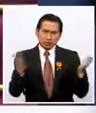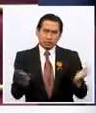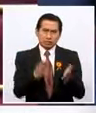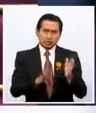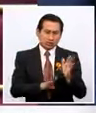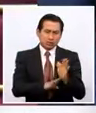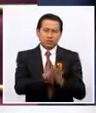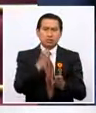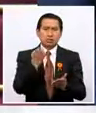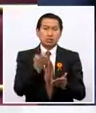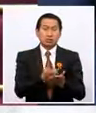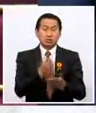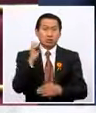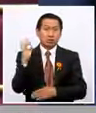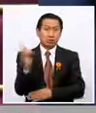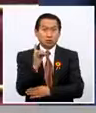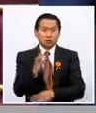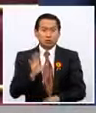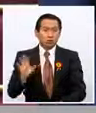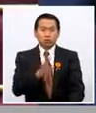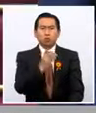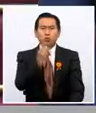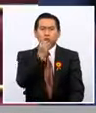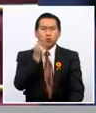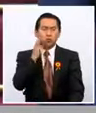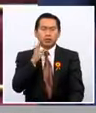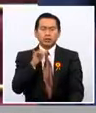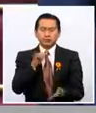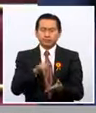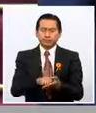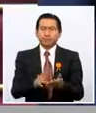economía de bolivia y de los hogares bolivianos